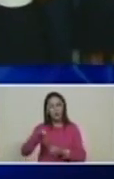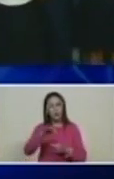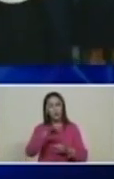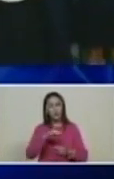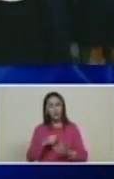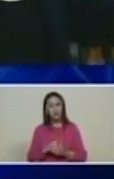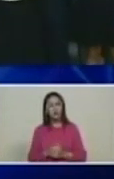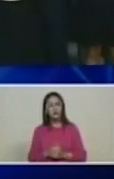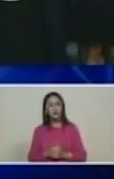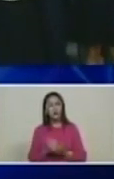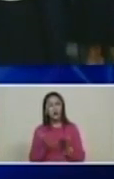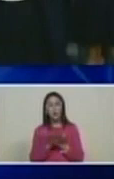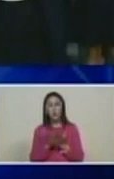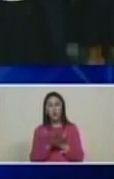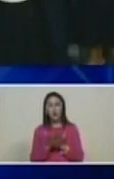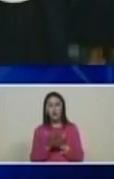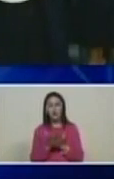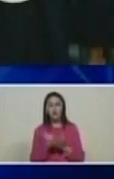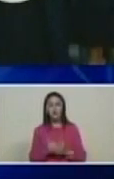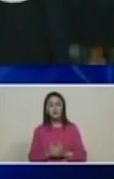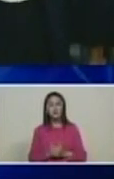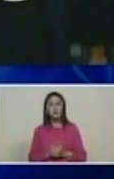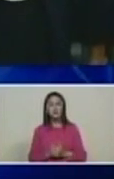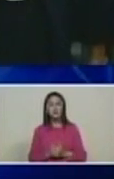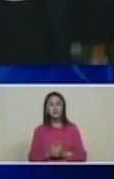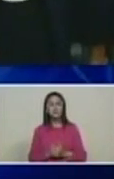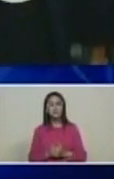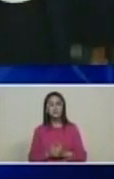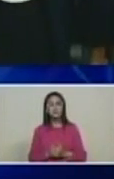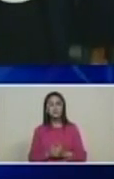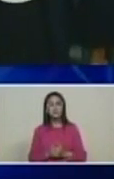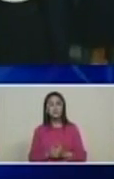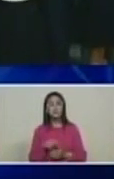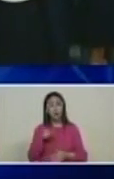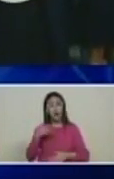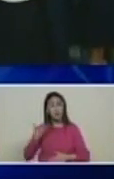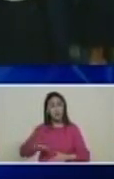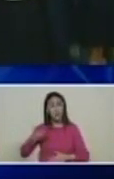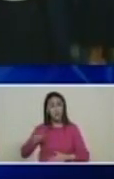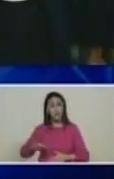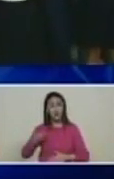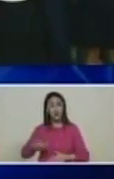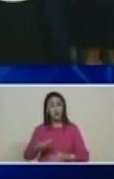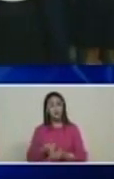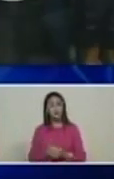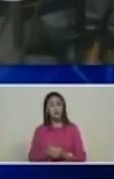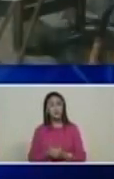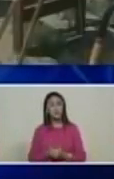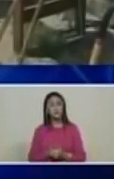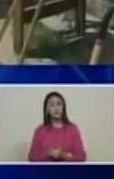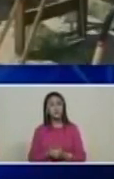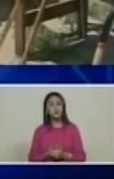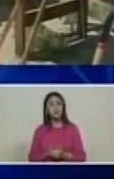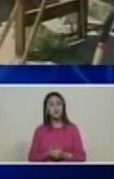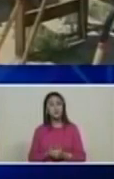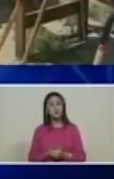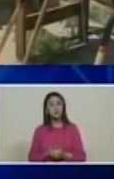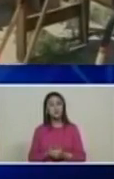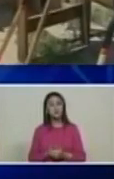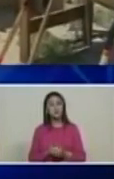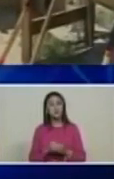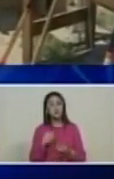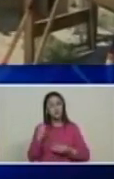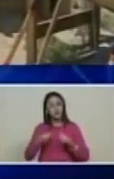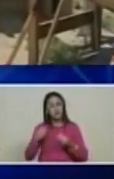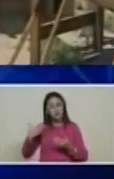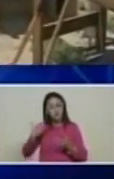de agricultura escolar, ¿no?, de producción. Es muy importante todo lo que nosotros hemos hecho a lo largo